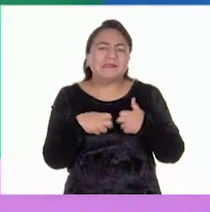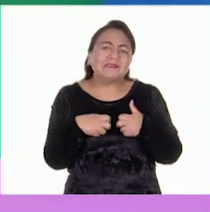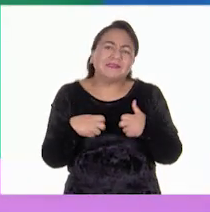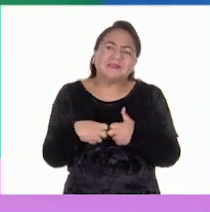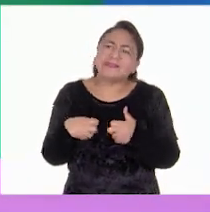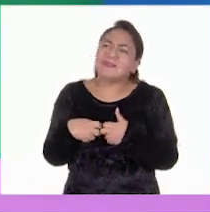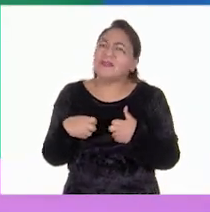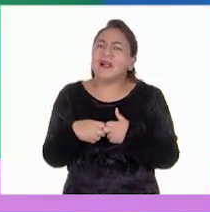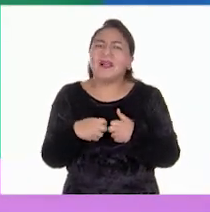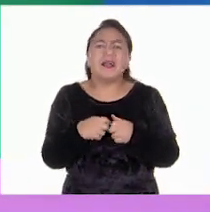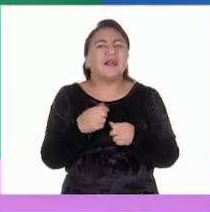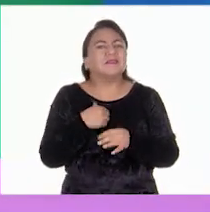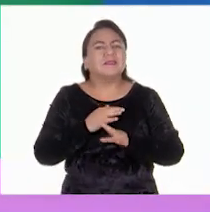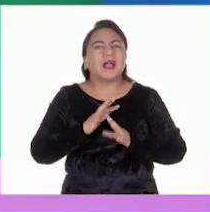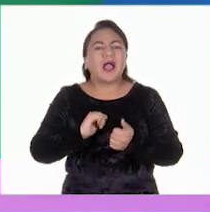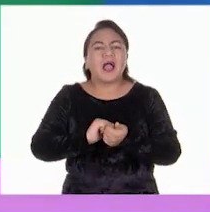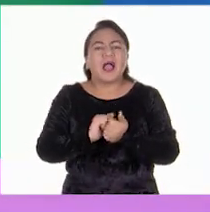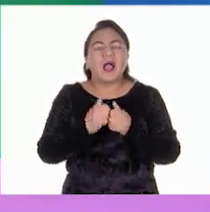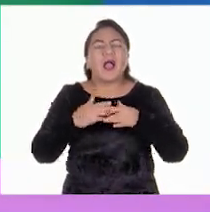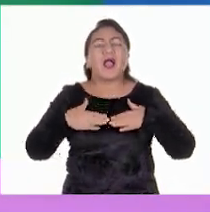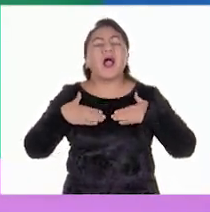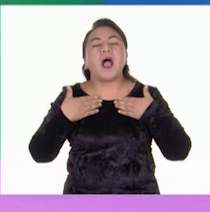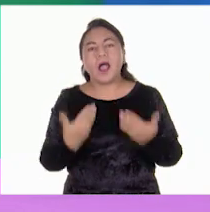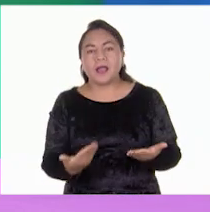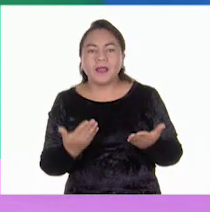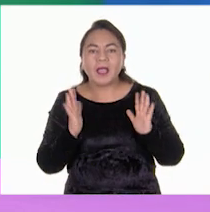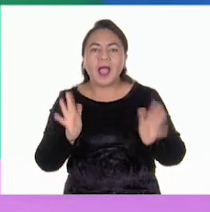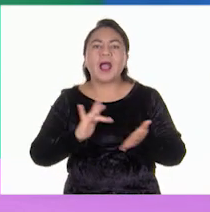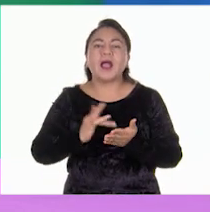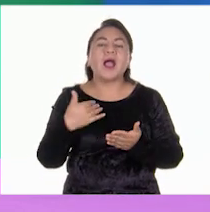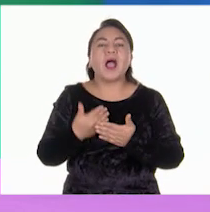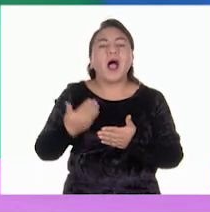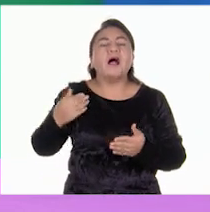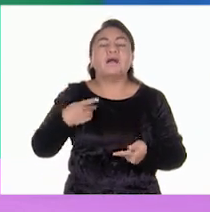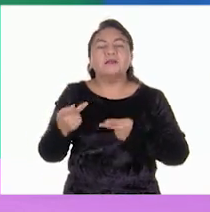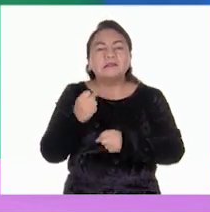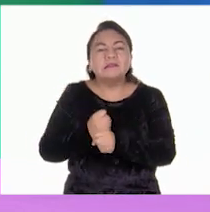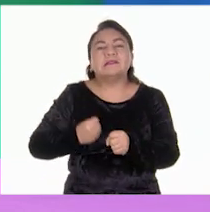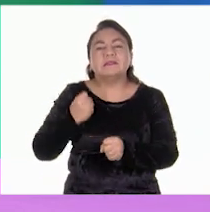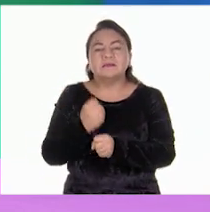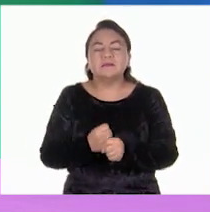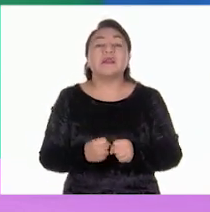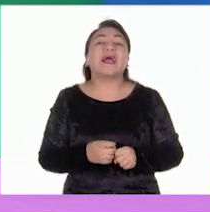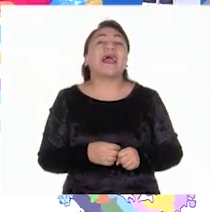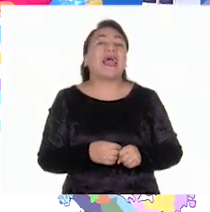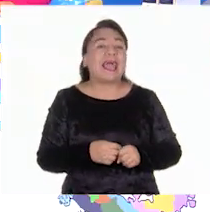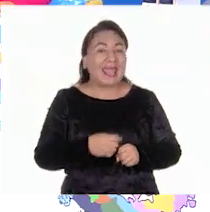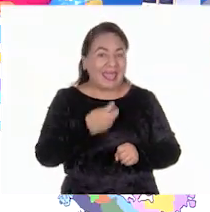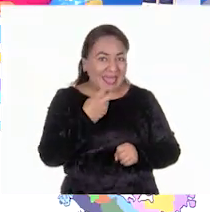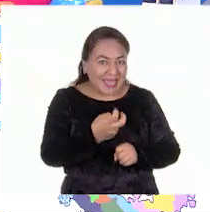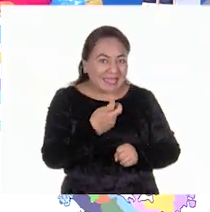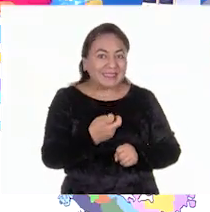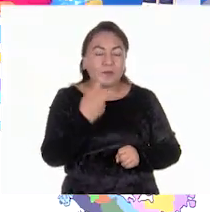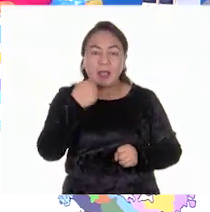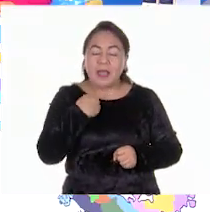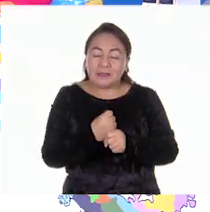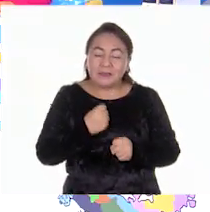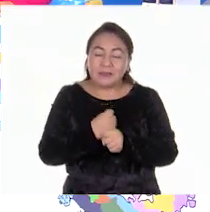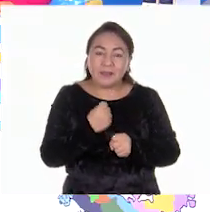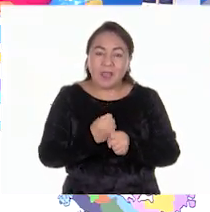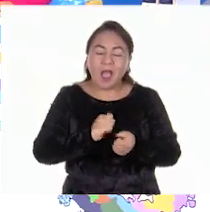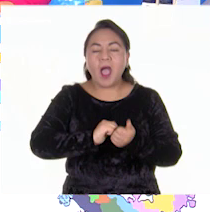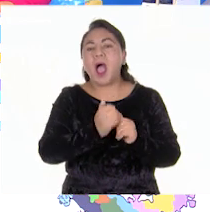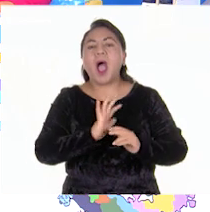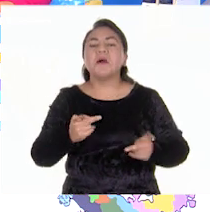nervioso y ya gané mucha confianza gracias a los ensayos. Esa es la clave para perder el pánico escénico, Ton.